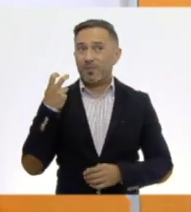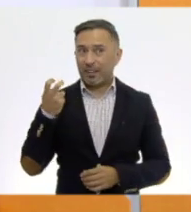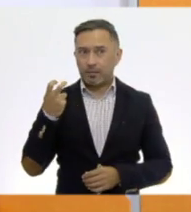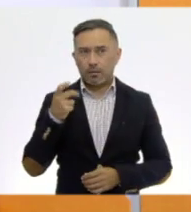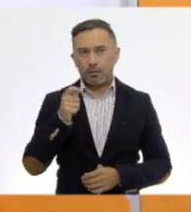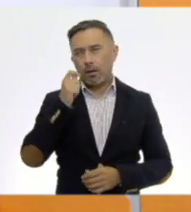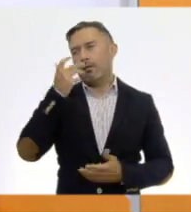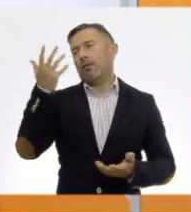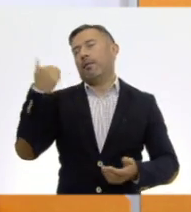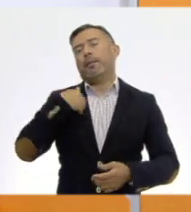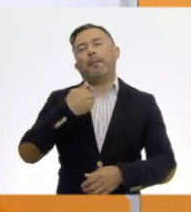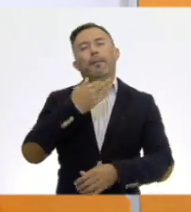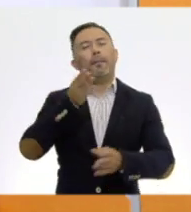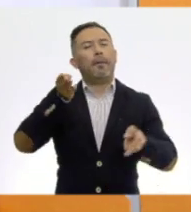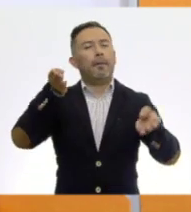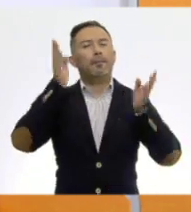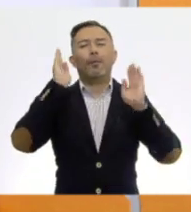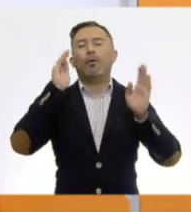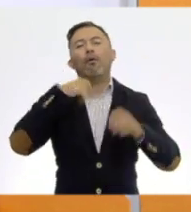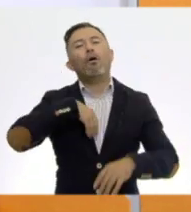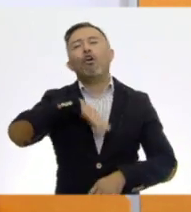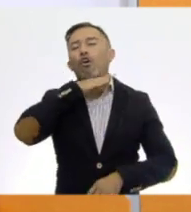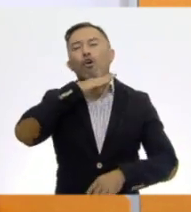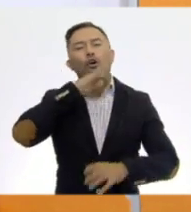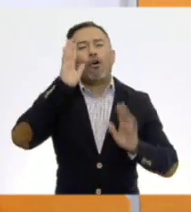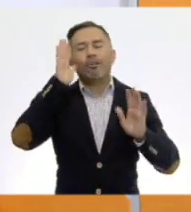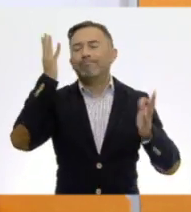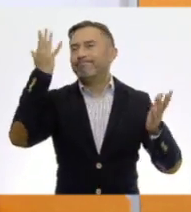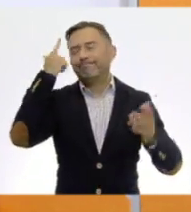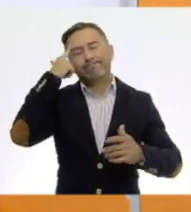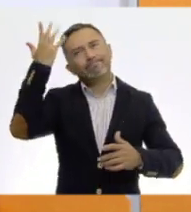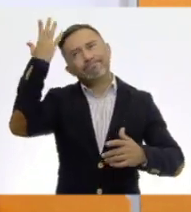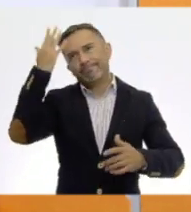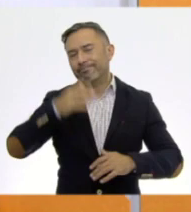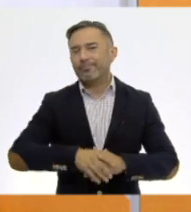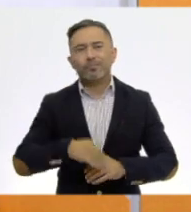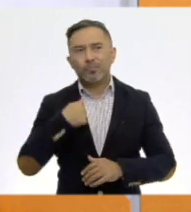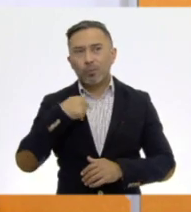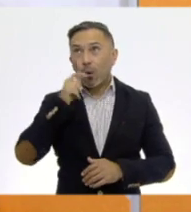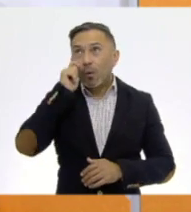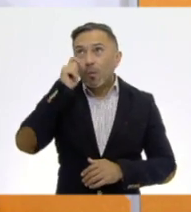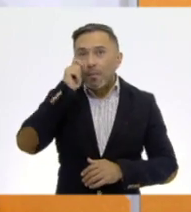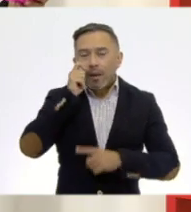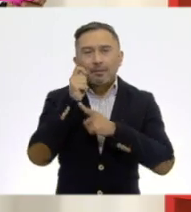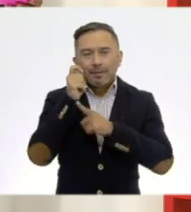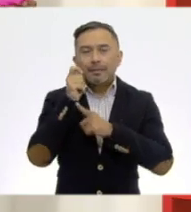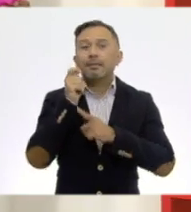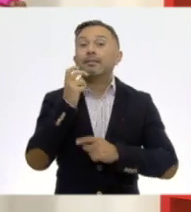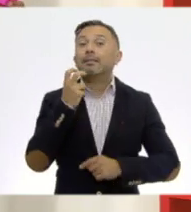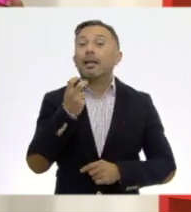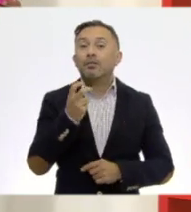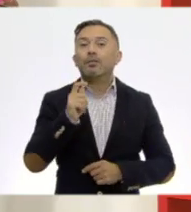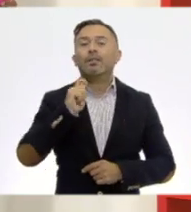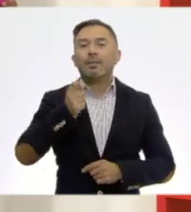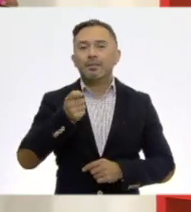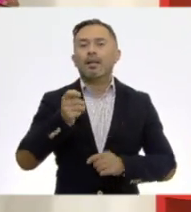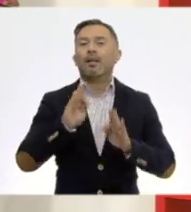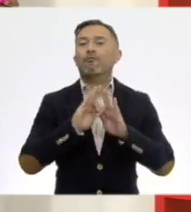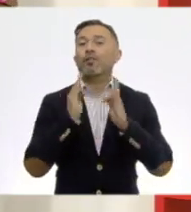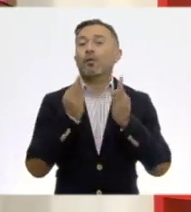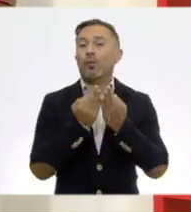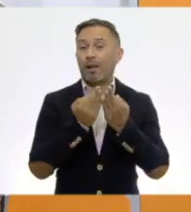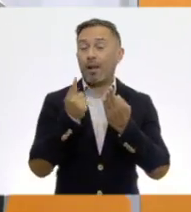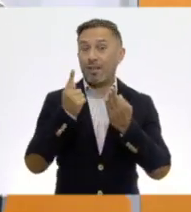tenía enfrente de mis ojos. Yo no sé, bueno, ya había explicado, era la lupa. Entonces, esta es una figura